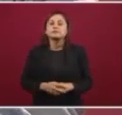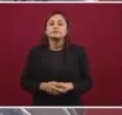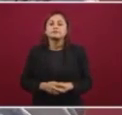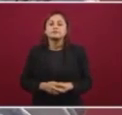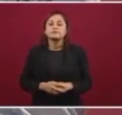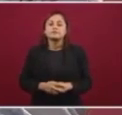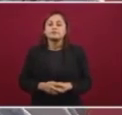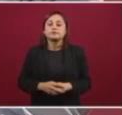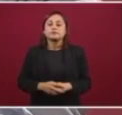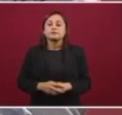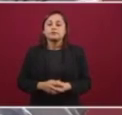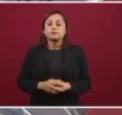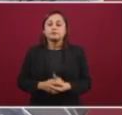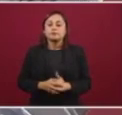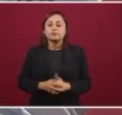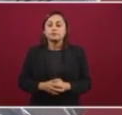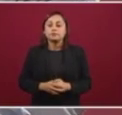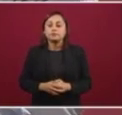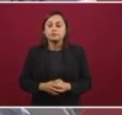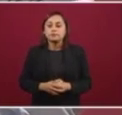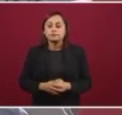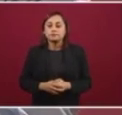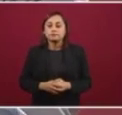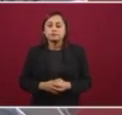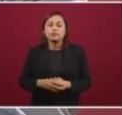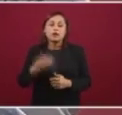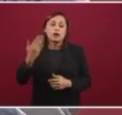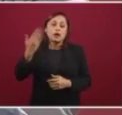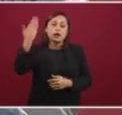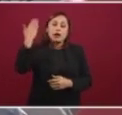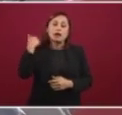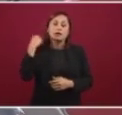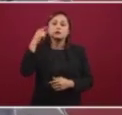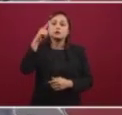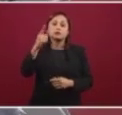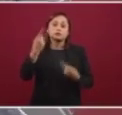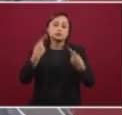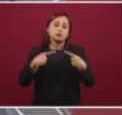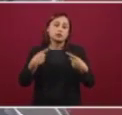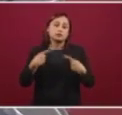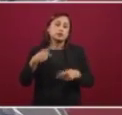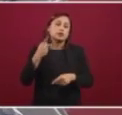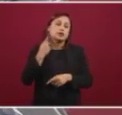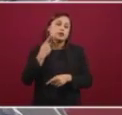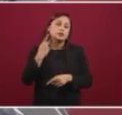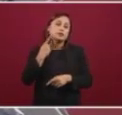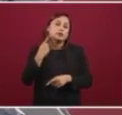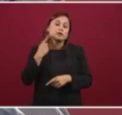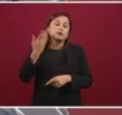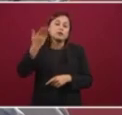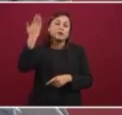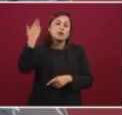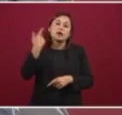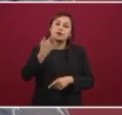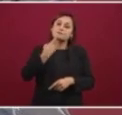mexicano acusado de corrupción era detenido, le quitaban los